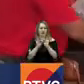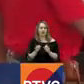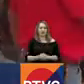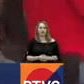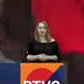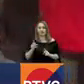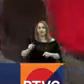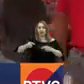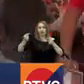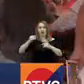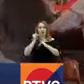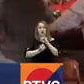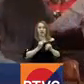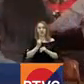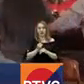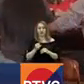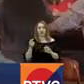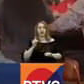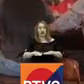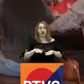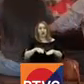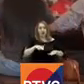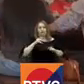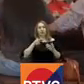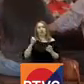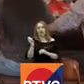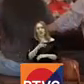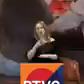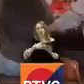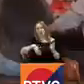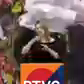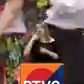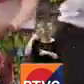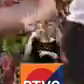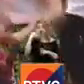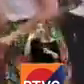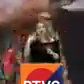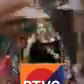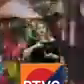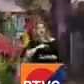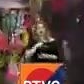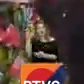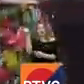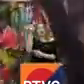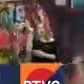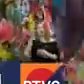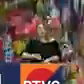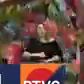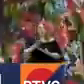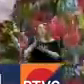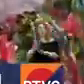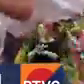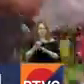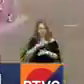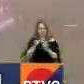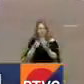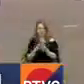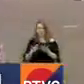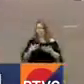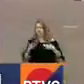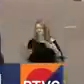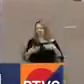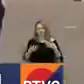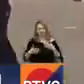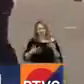del grupo es el evento más grande de la orinoquía que promueve y exalta nuestro folclor llanero en todas sus expresiones artísticas estoy muy complacido estar